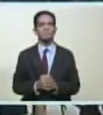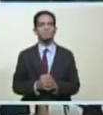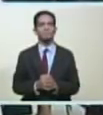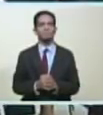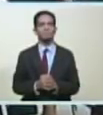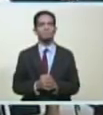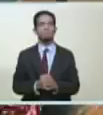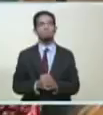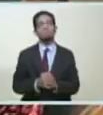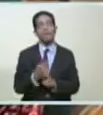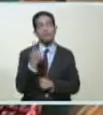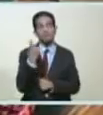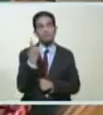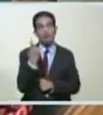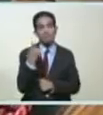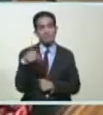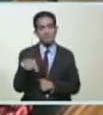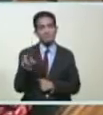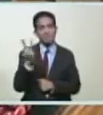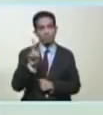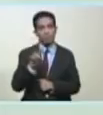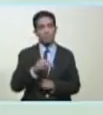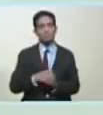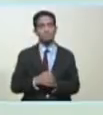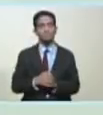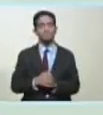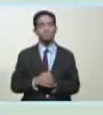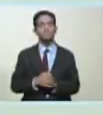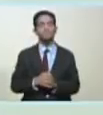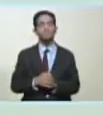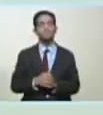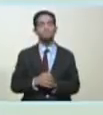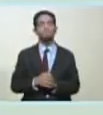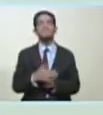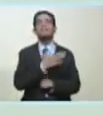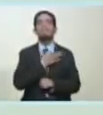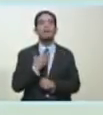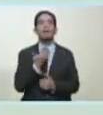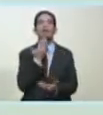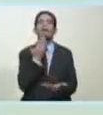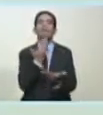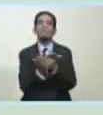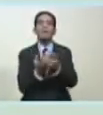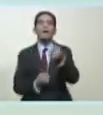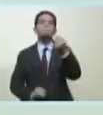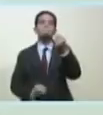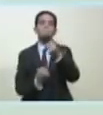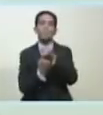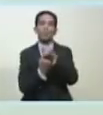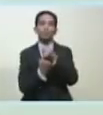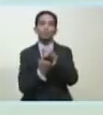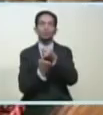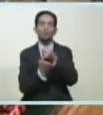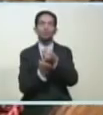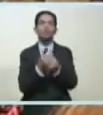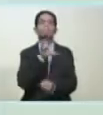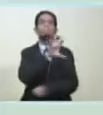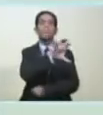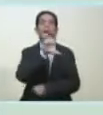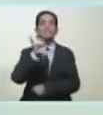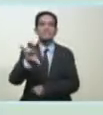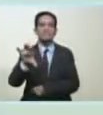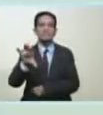Necesario. Quiero agradecer el apoyo de los países,